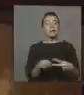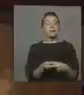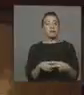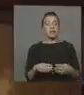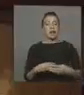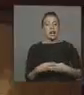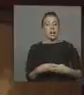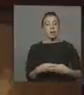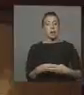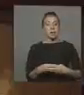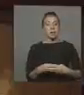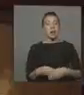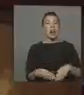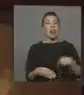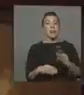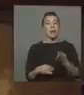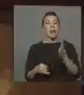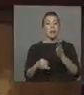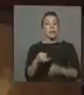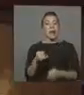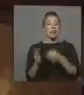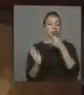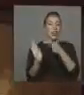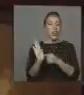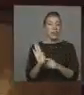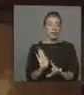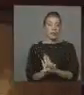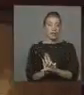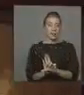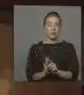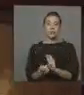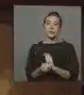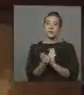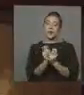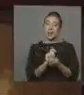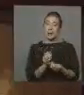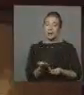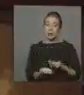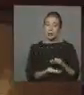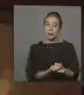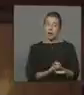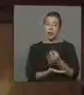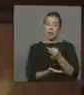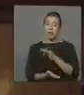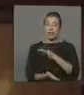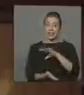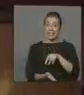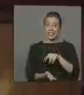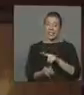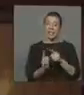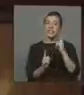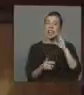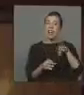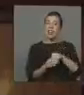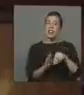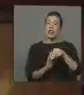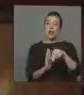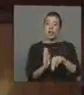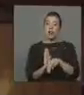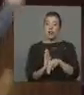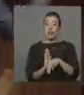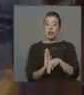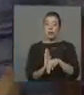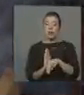el embarazo fuera del plazo establecido. La modificación propuesta coloca a Chile dentro de los márgenes normativos